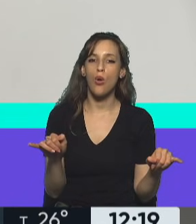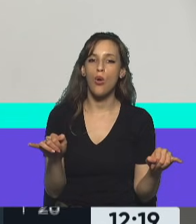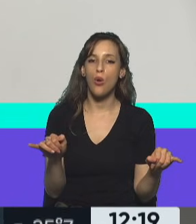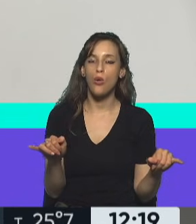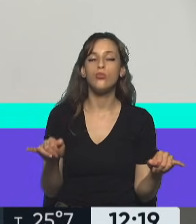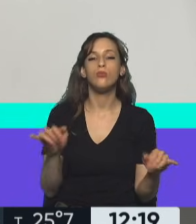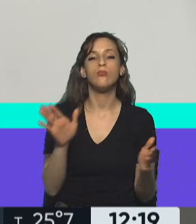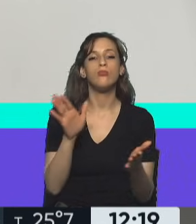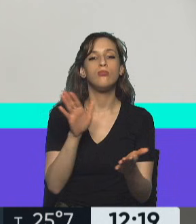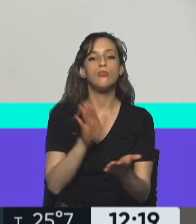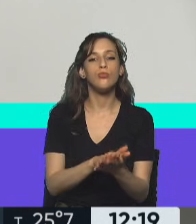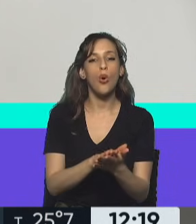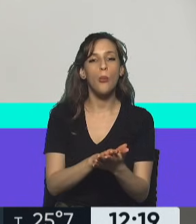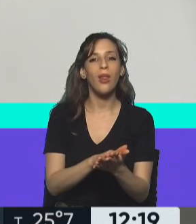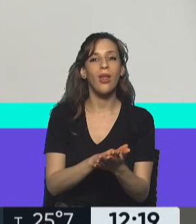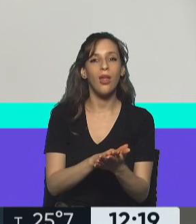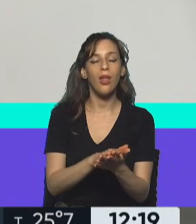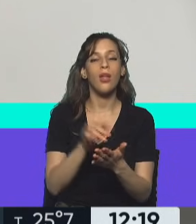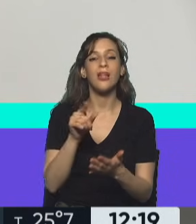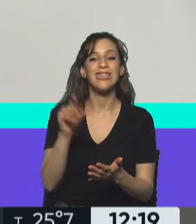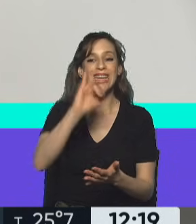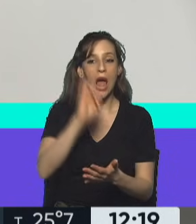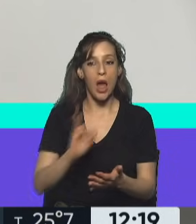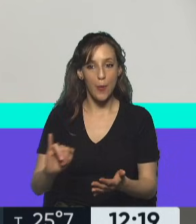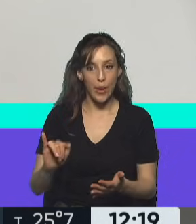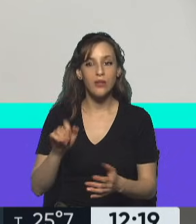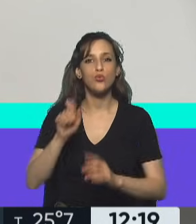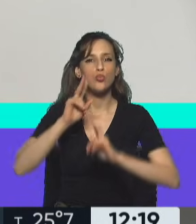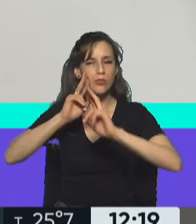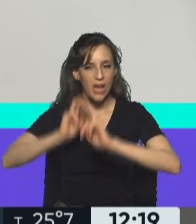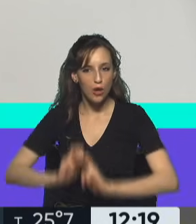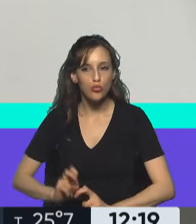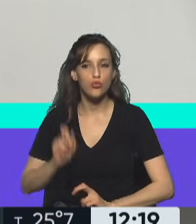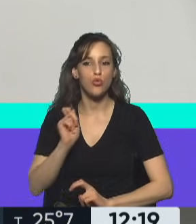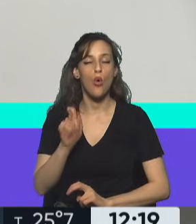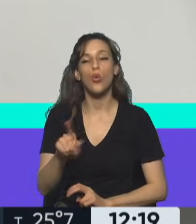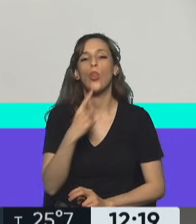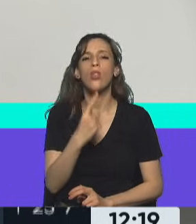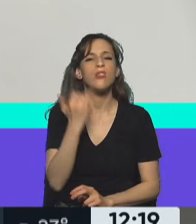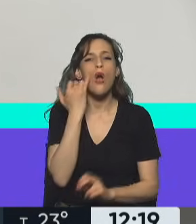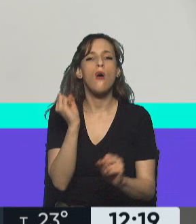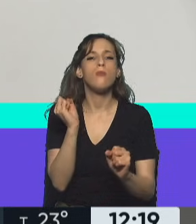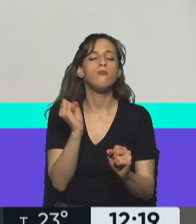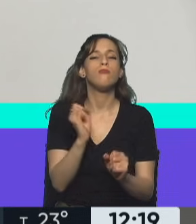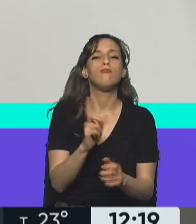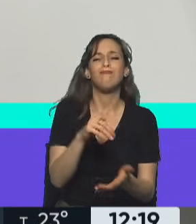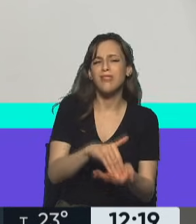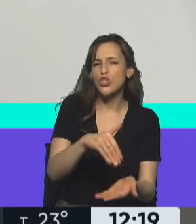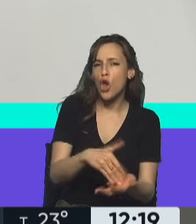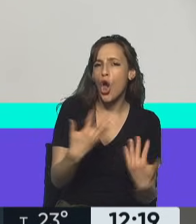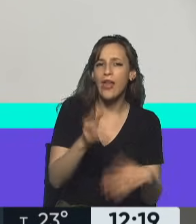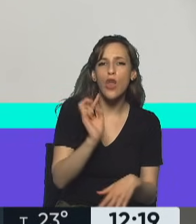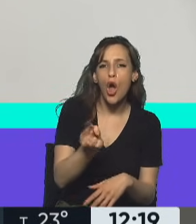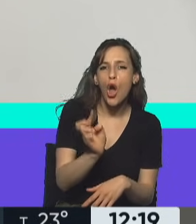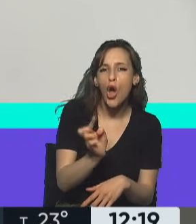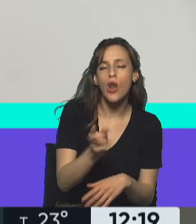jefe de inteligencia de Chávez, que declaró que envió 21 millones de dólares para financiar la campaña de la